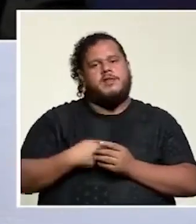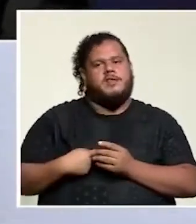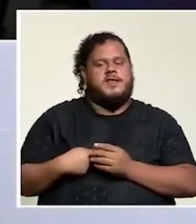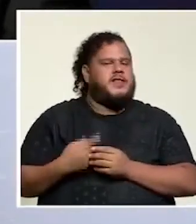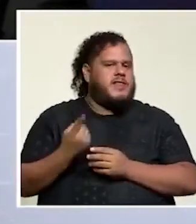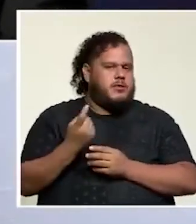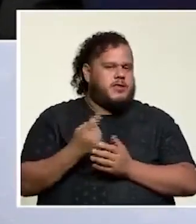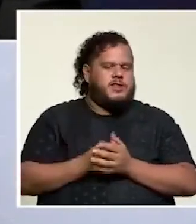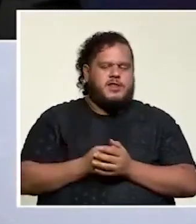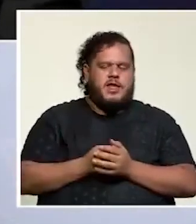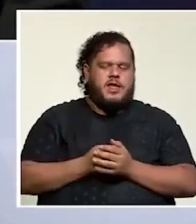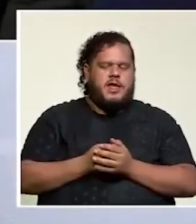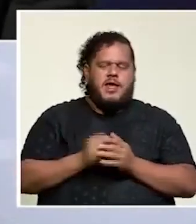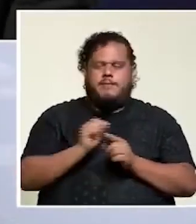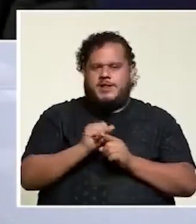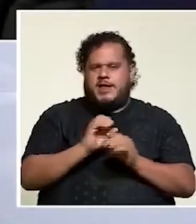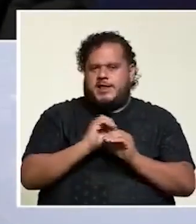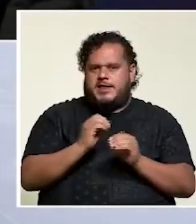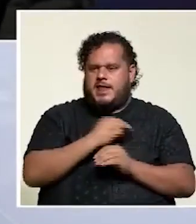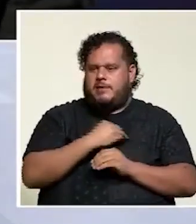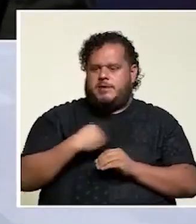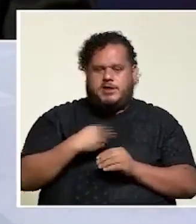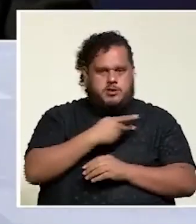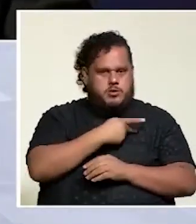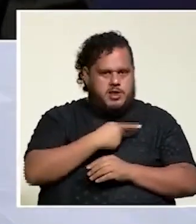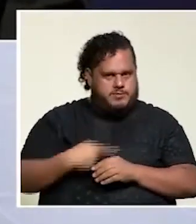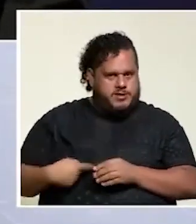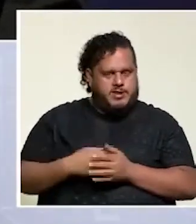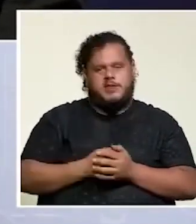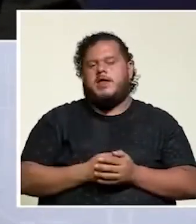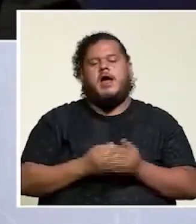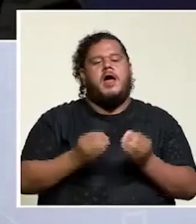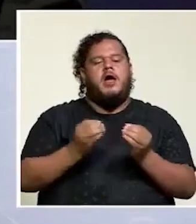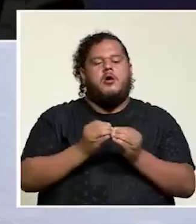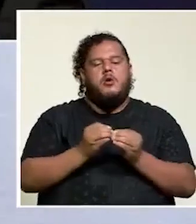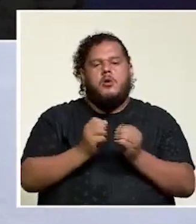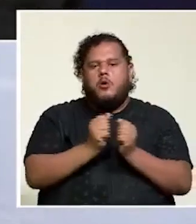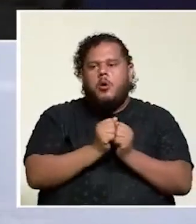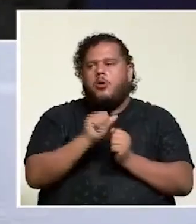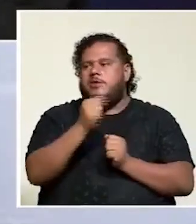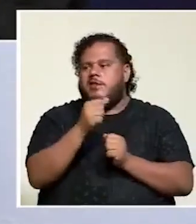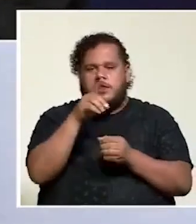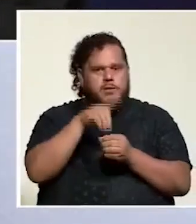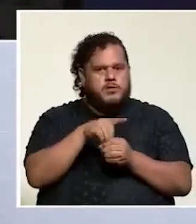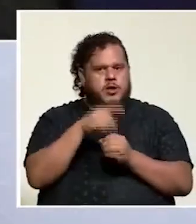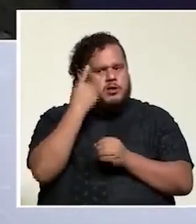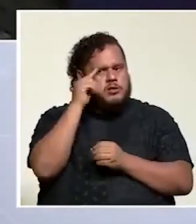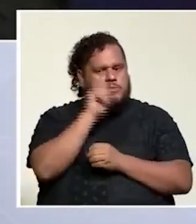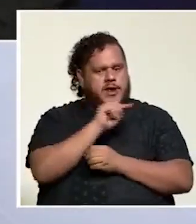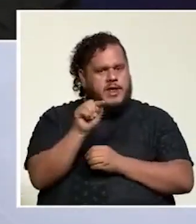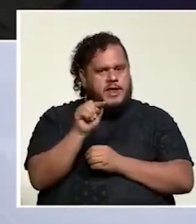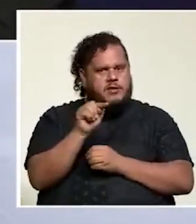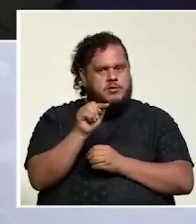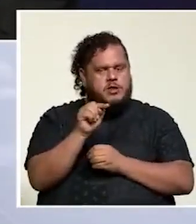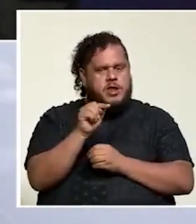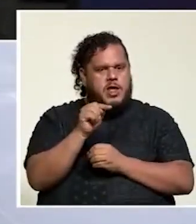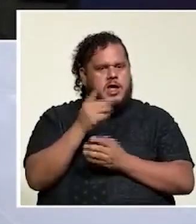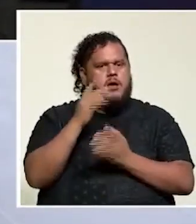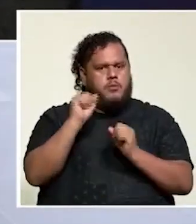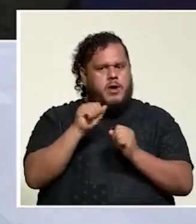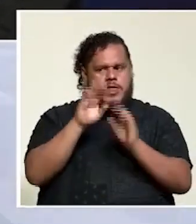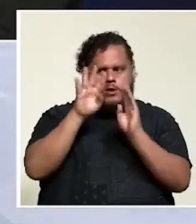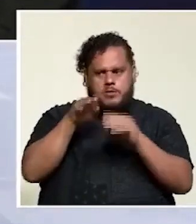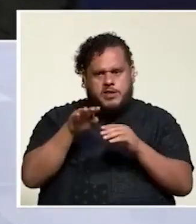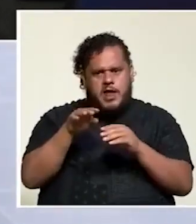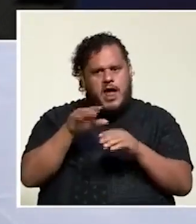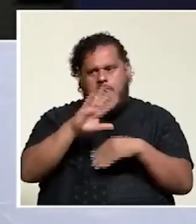ausente, prácticamente sin ministro de la presidencia, con apenas 10 diputados, es posible para ellos convencer a los